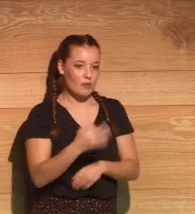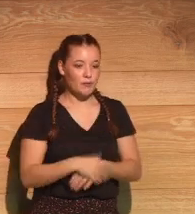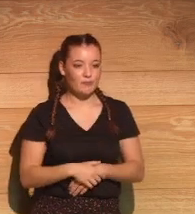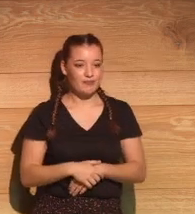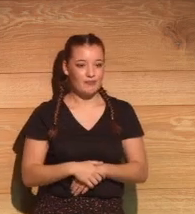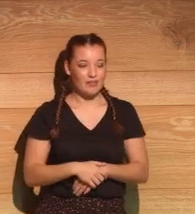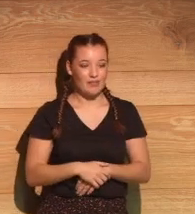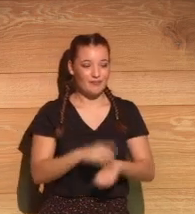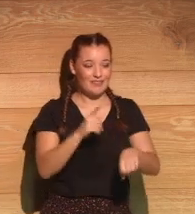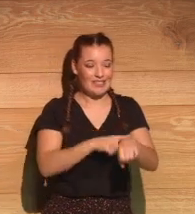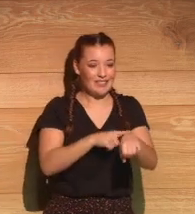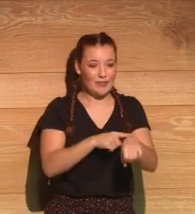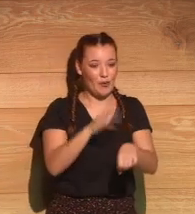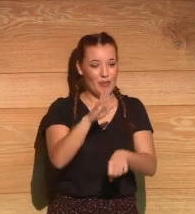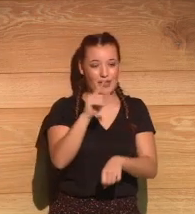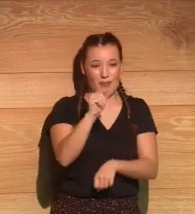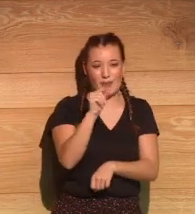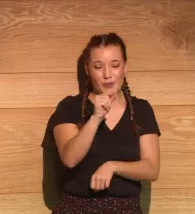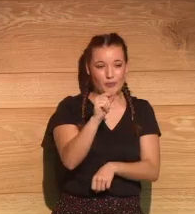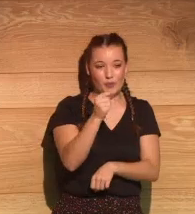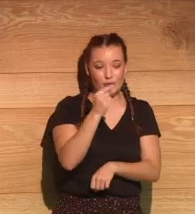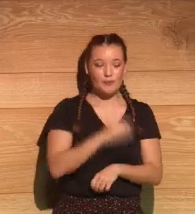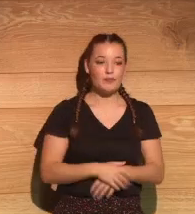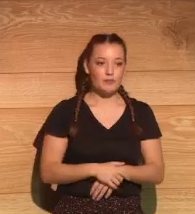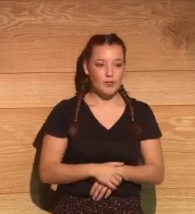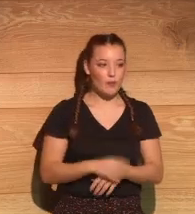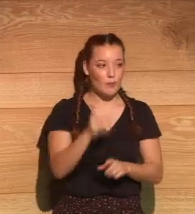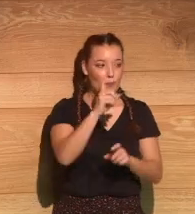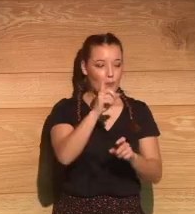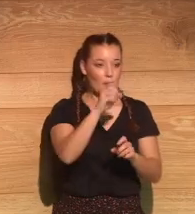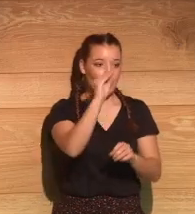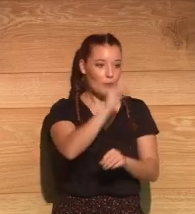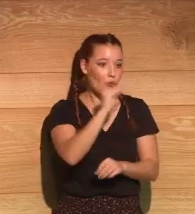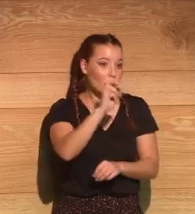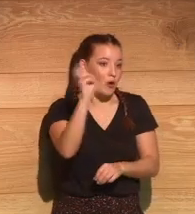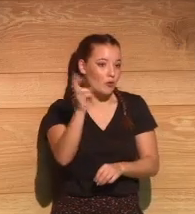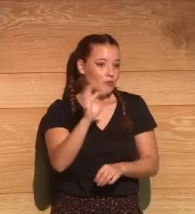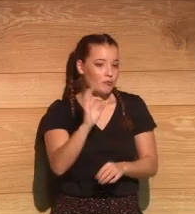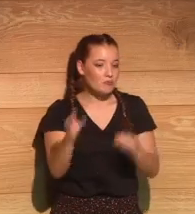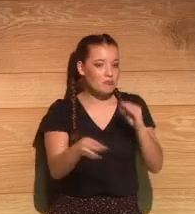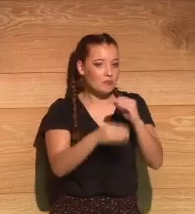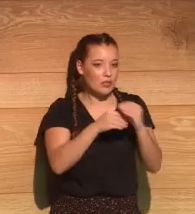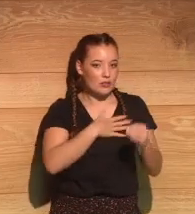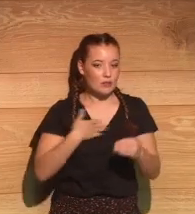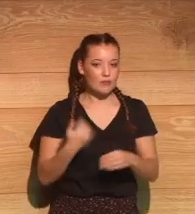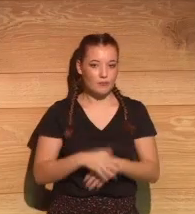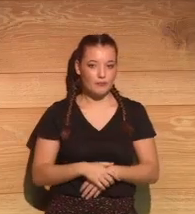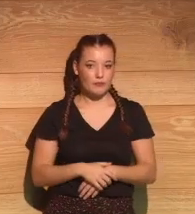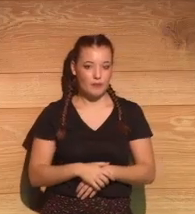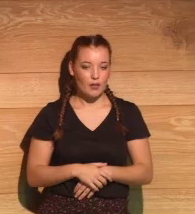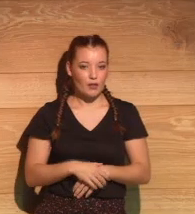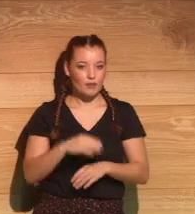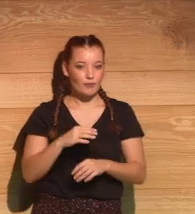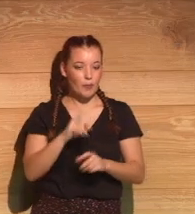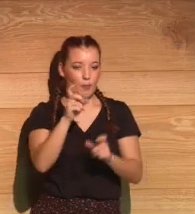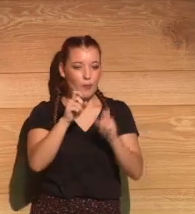5 minutos de encuentro. No sé si podemos dar paso a una cuestión más o quieres añadir algo, Ernesto. Yo es que esta cuestión me parece muy